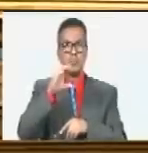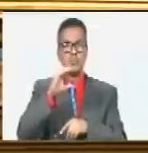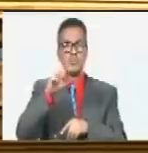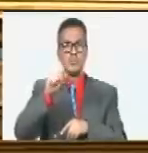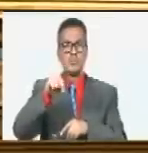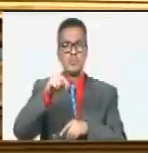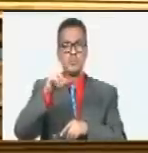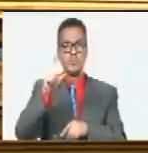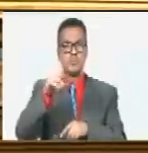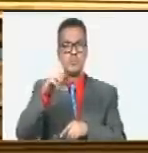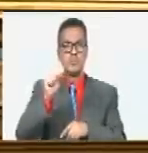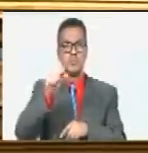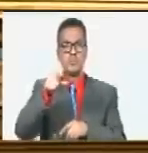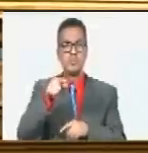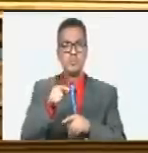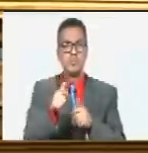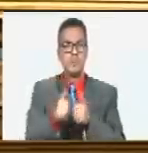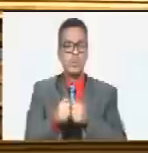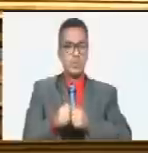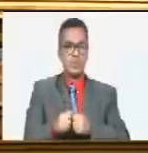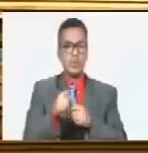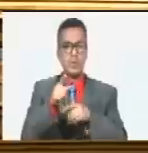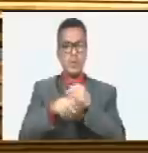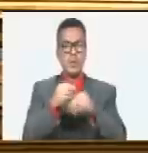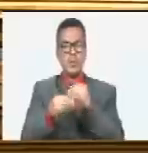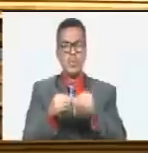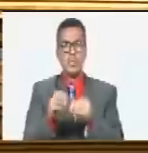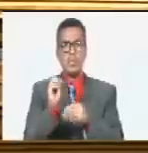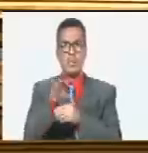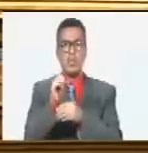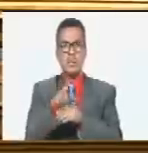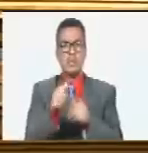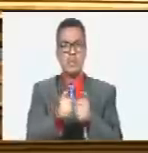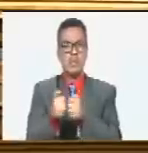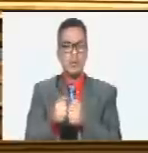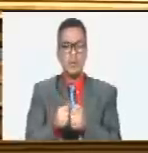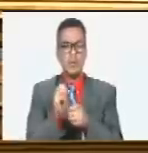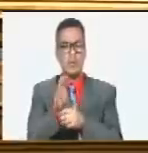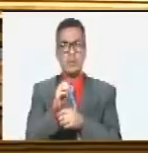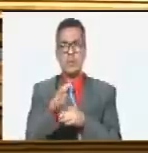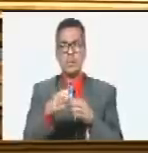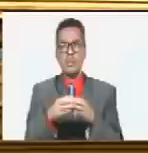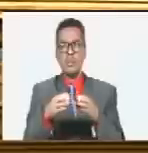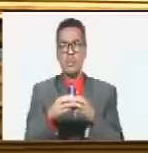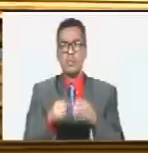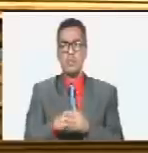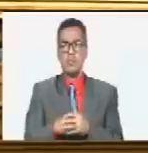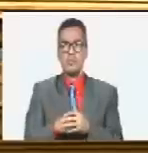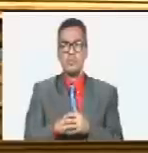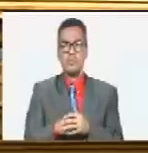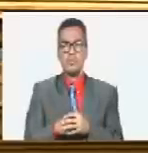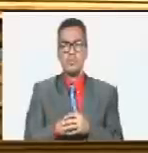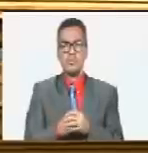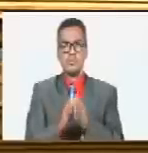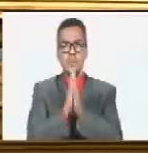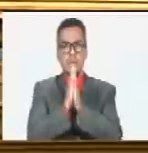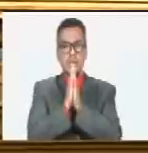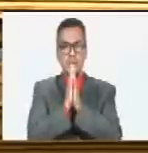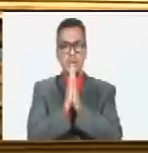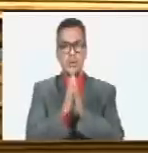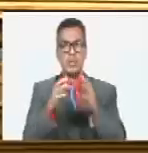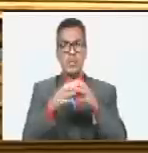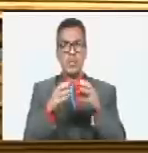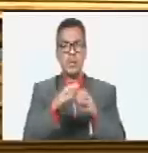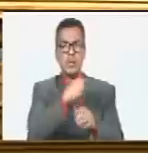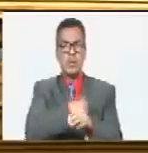que le jalaba mecate a Tibisay por teléfono, esa canalla que le rogaba una reunión en la presidencia del